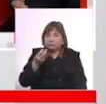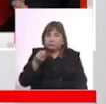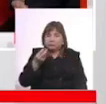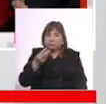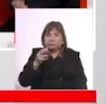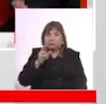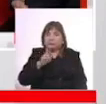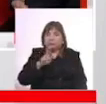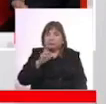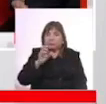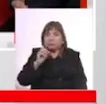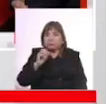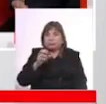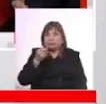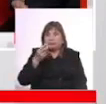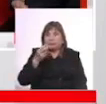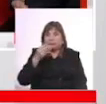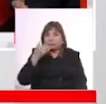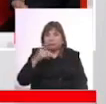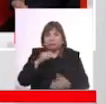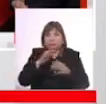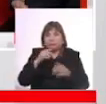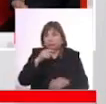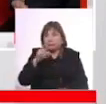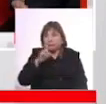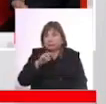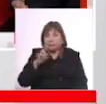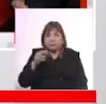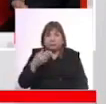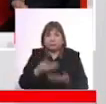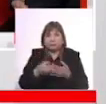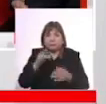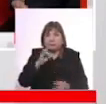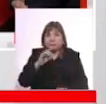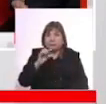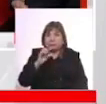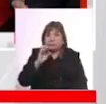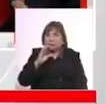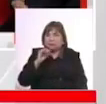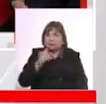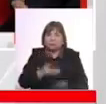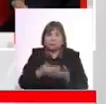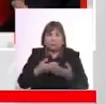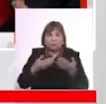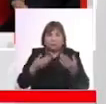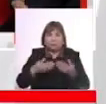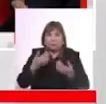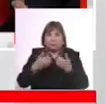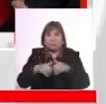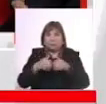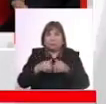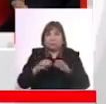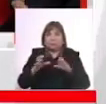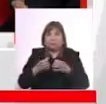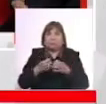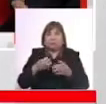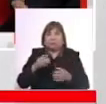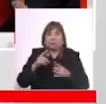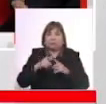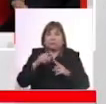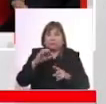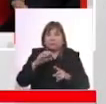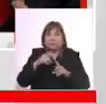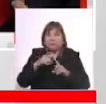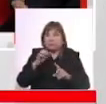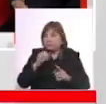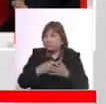urgencia 012-2022, decreto de urgencia que crea el Fondo de Apoyo Empresarial para el sector textil y confección,